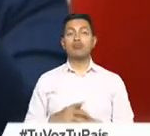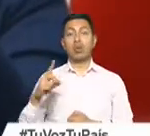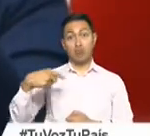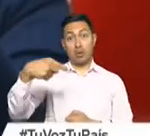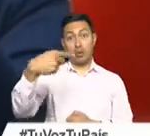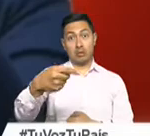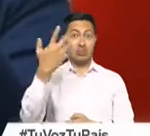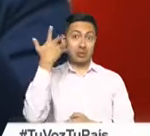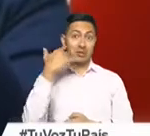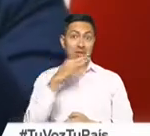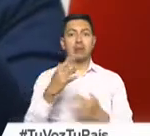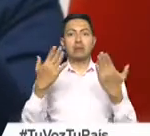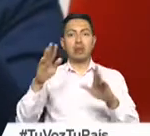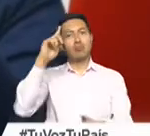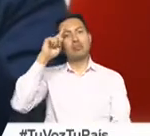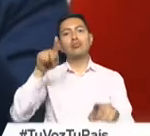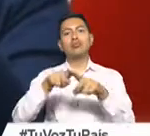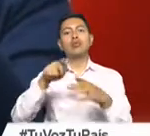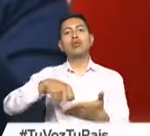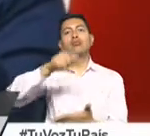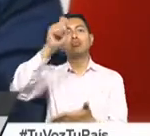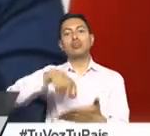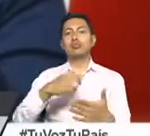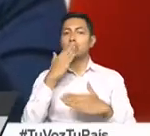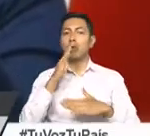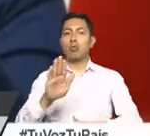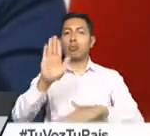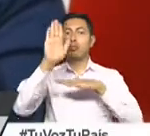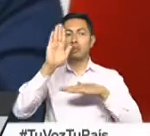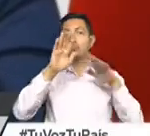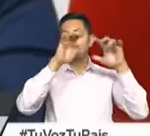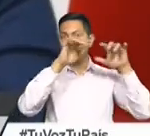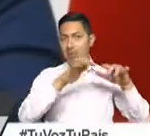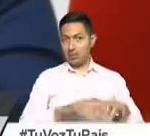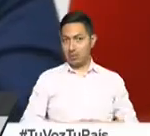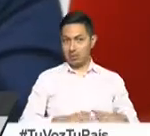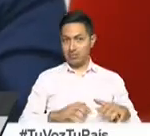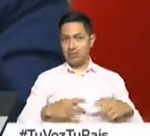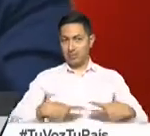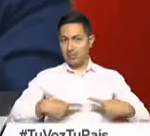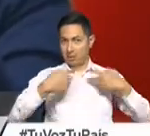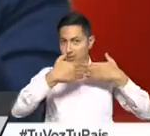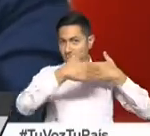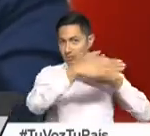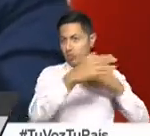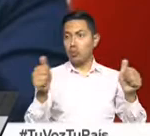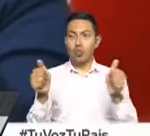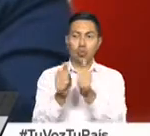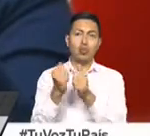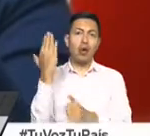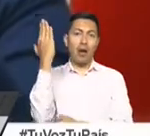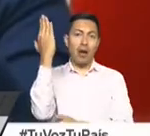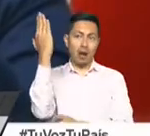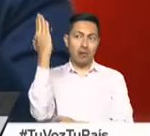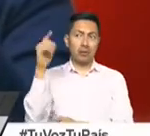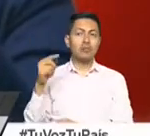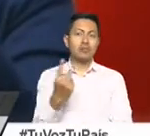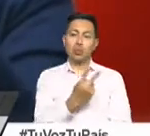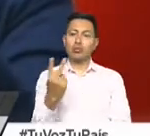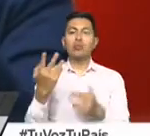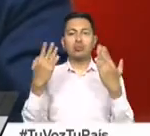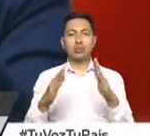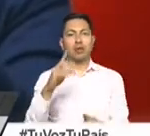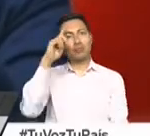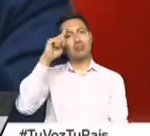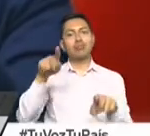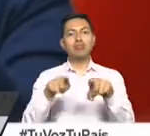ya formal del compromiso que tenemos tanto la Secretaría Toda una Vida conjuntamente con la Alcaldía, en donde podemos ya identificar los